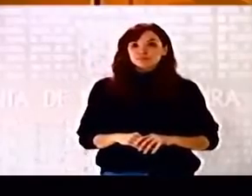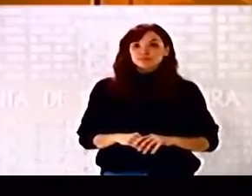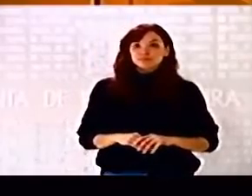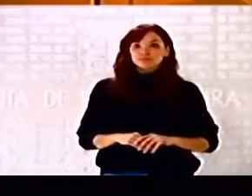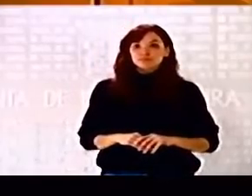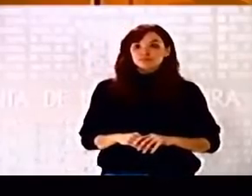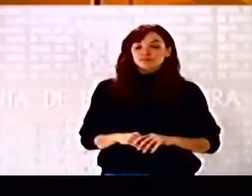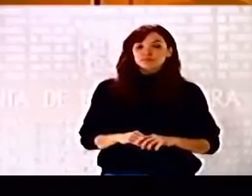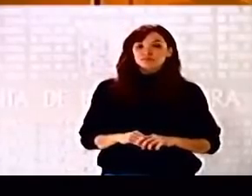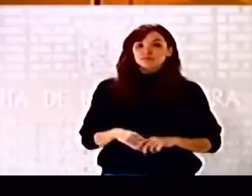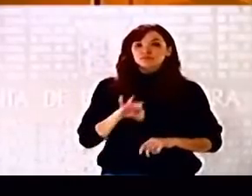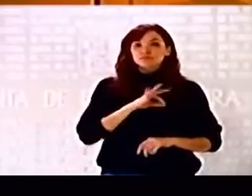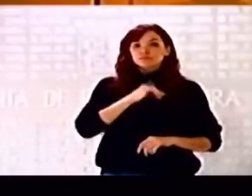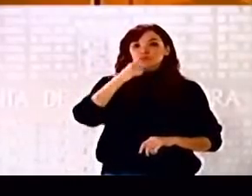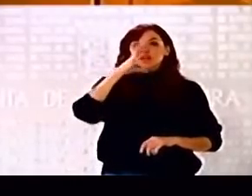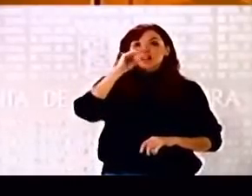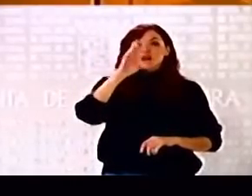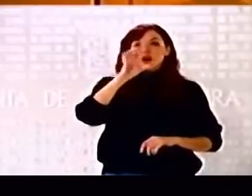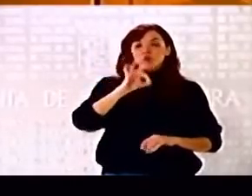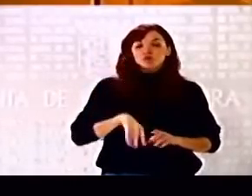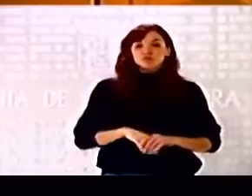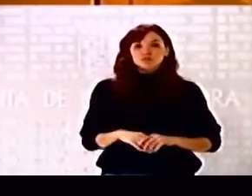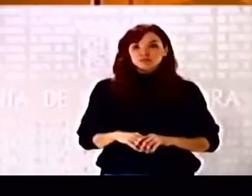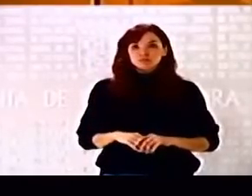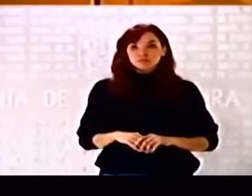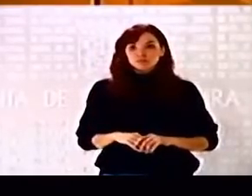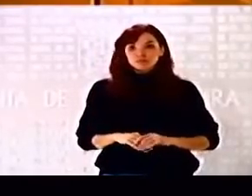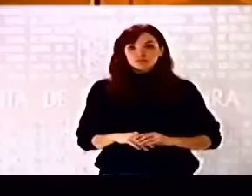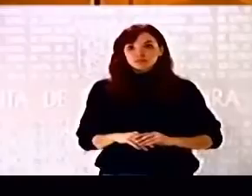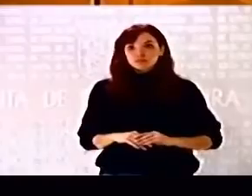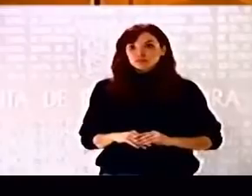Pablo Caro. Sí, Pablo.